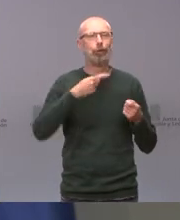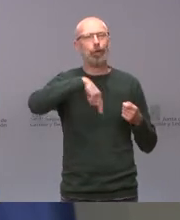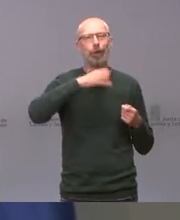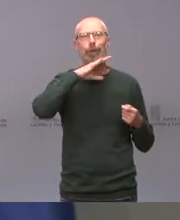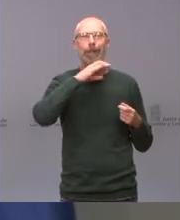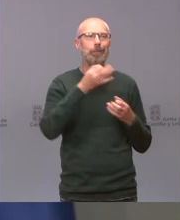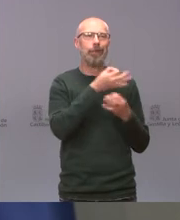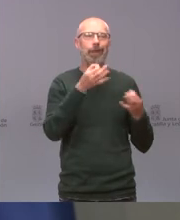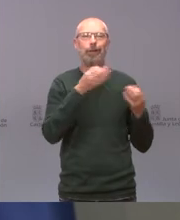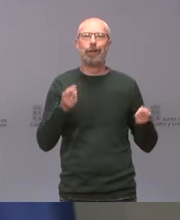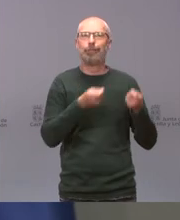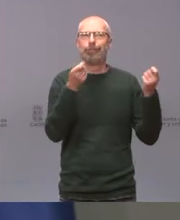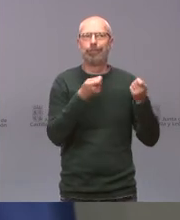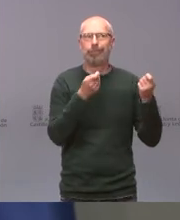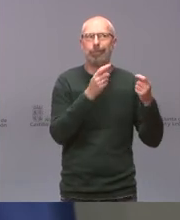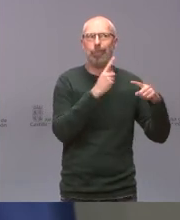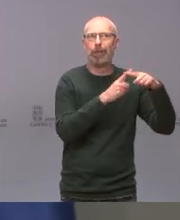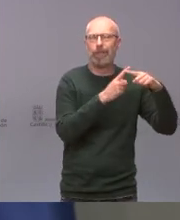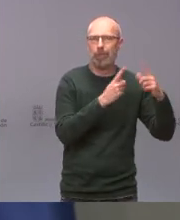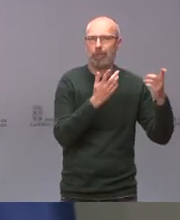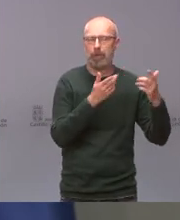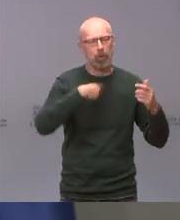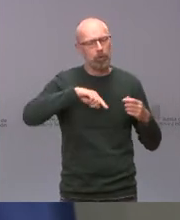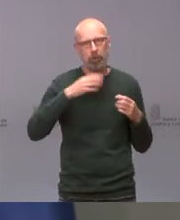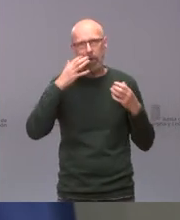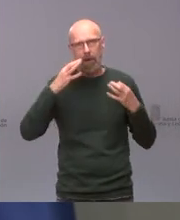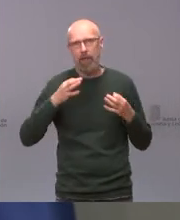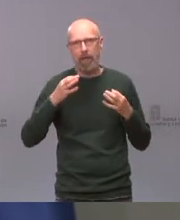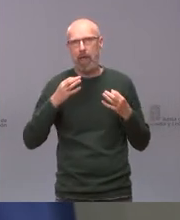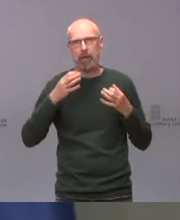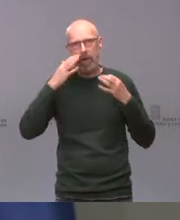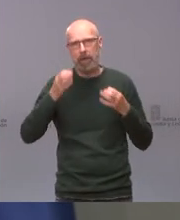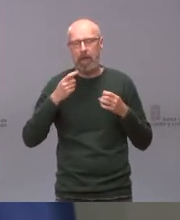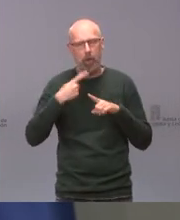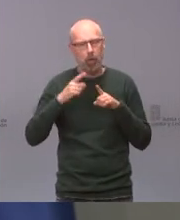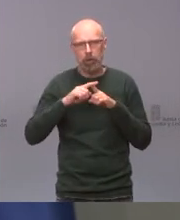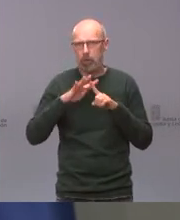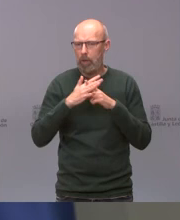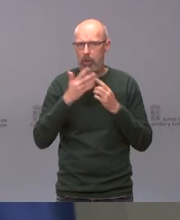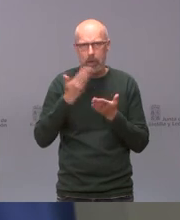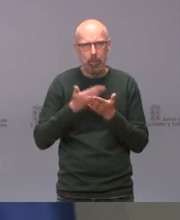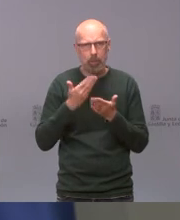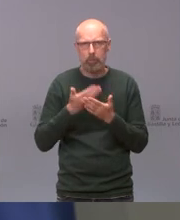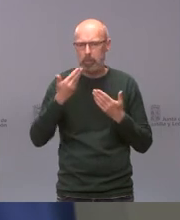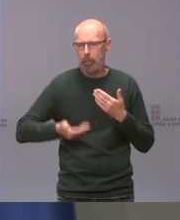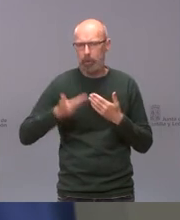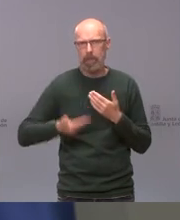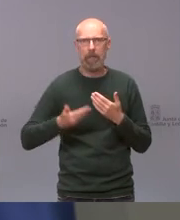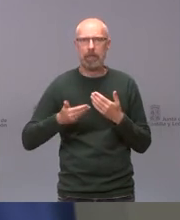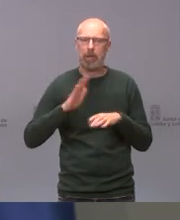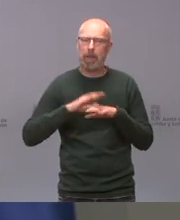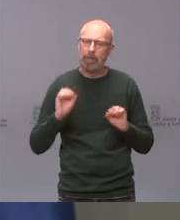Nosotros hemos procurado decirle a la sociedad todos los días esto es una cosa importante, nos estamos jugando la vida de las personas, hemos procurado